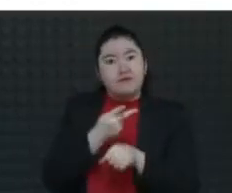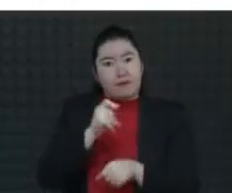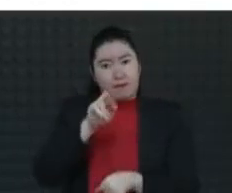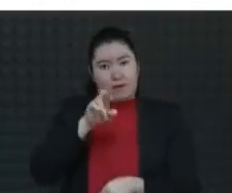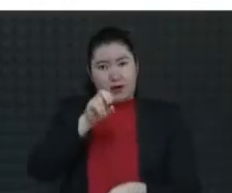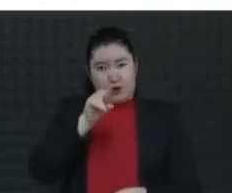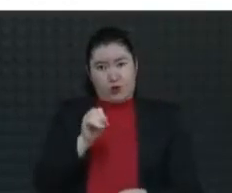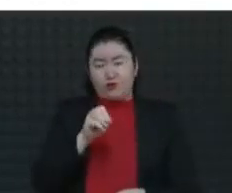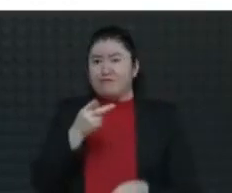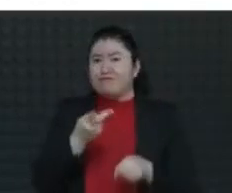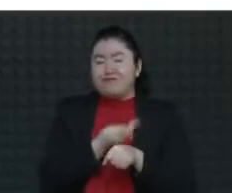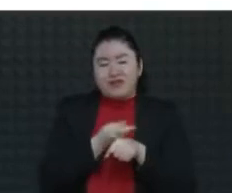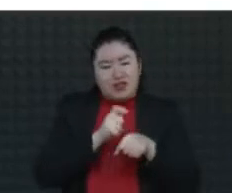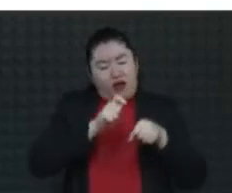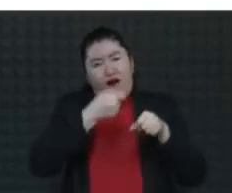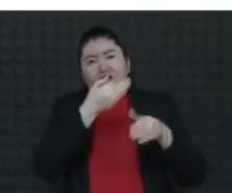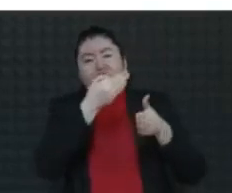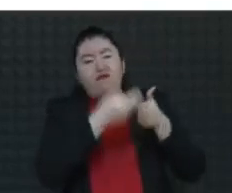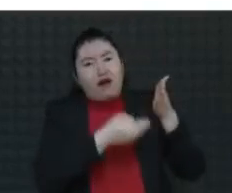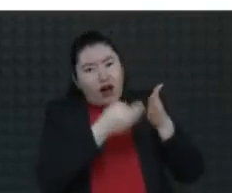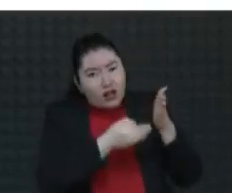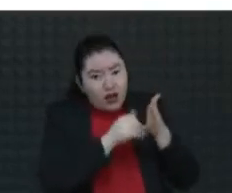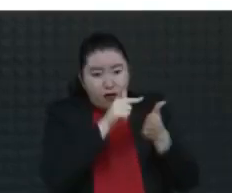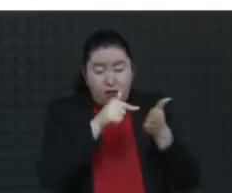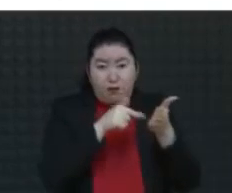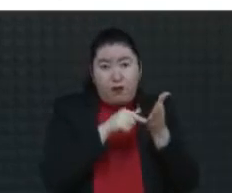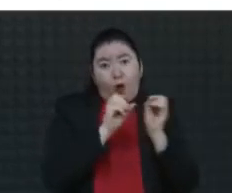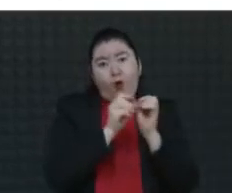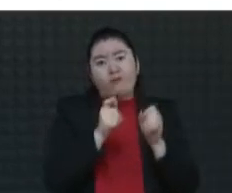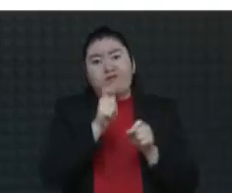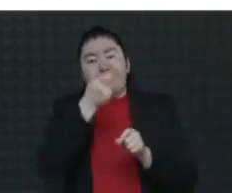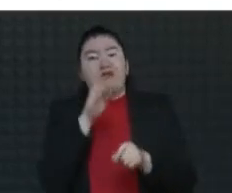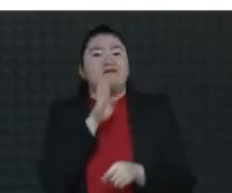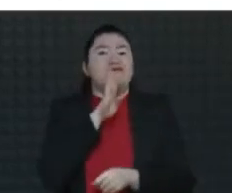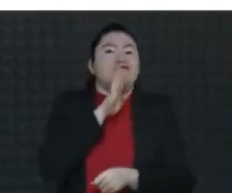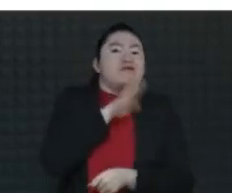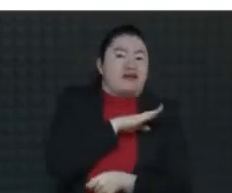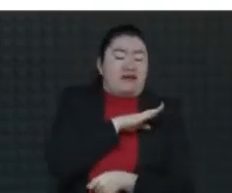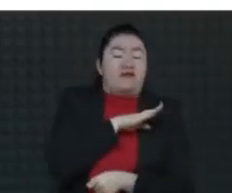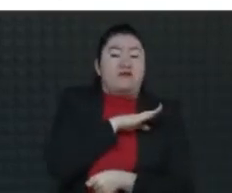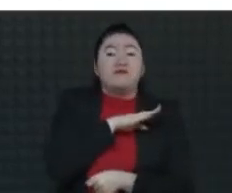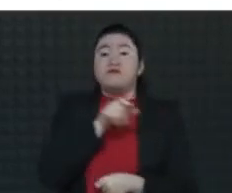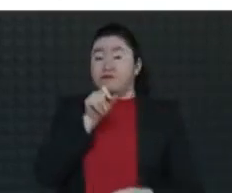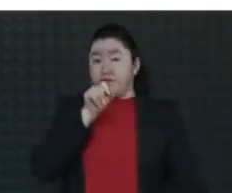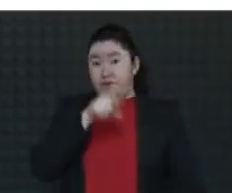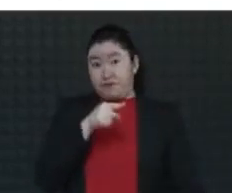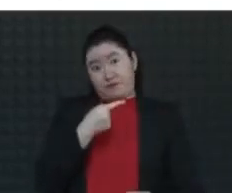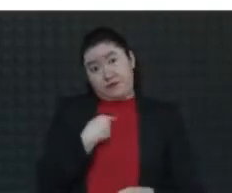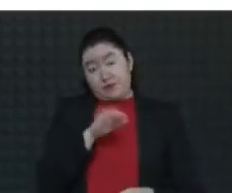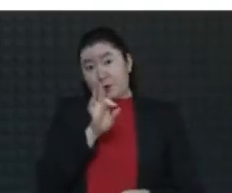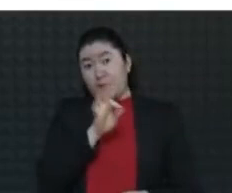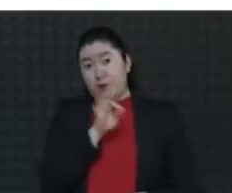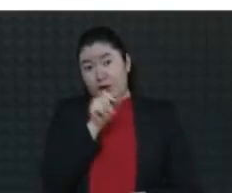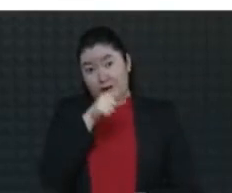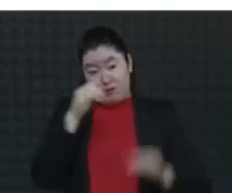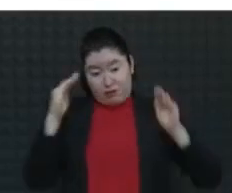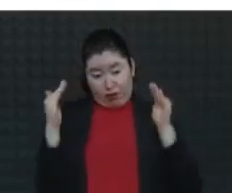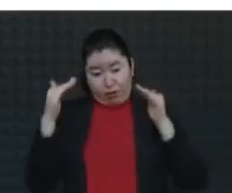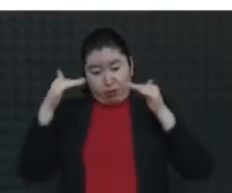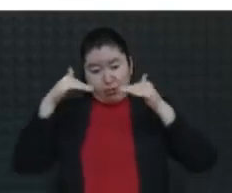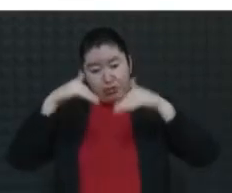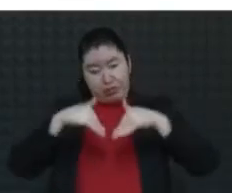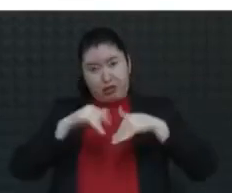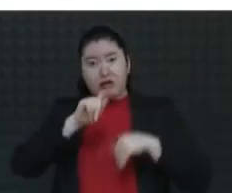soldaduras deficientes, pernos faltantes y pernos mal colocados. Los posibles factores que contribuyeron al colapso